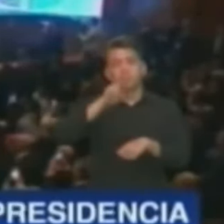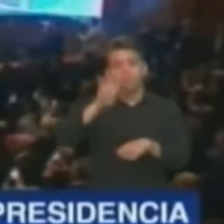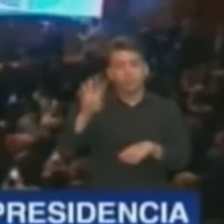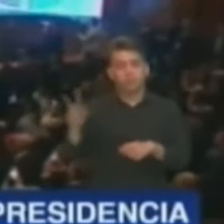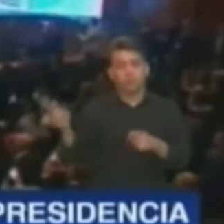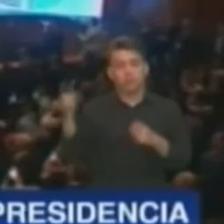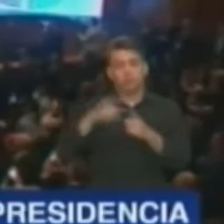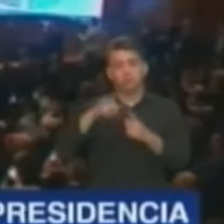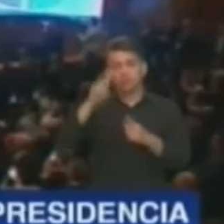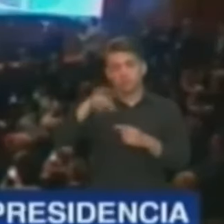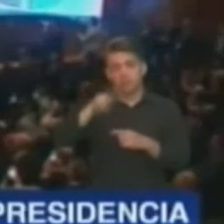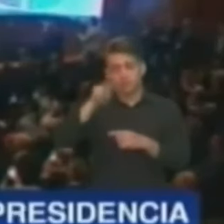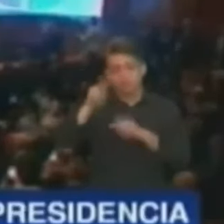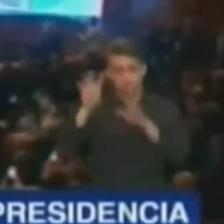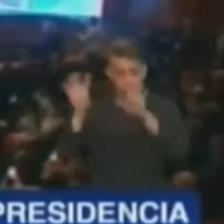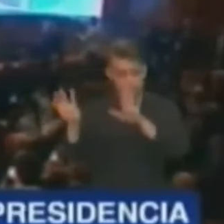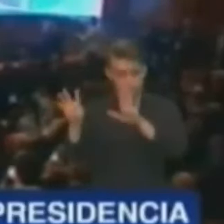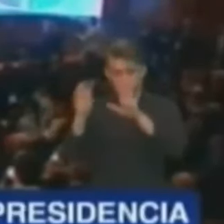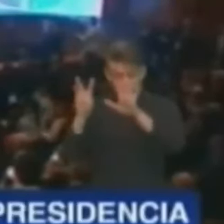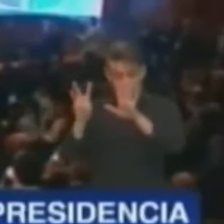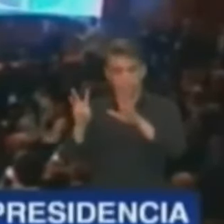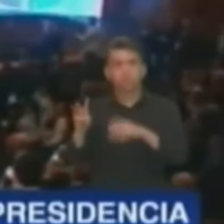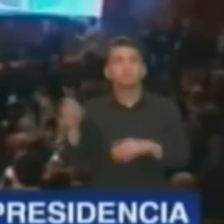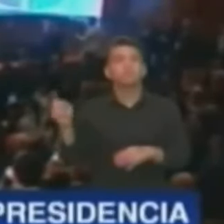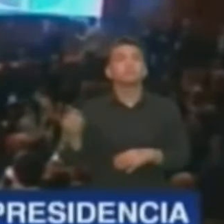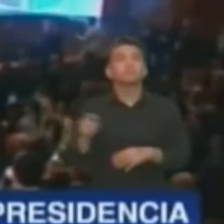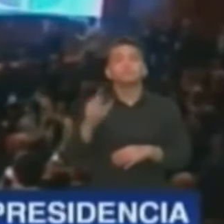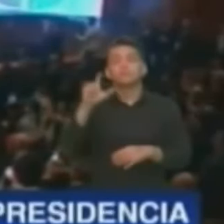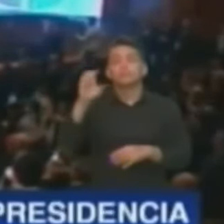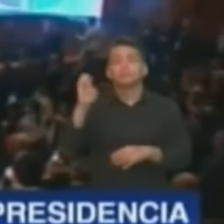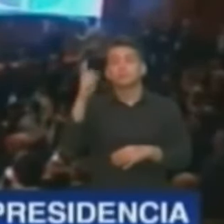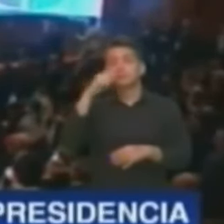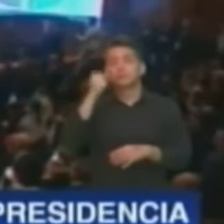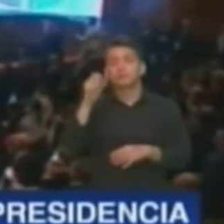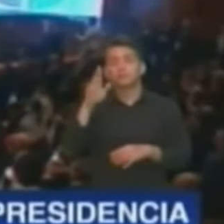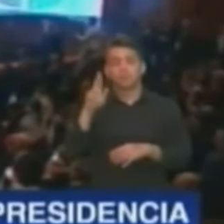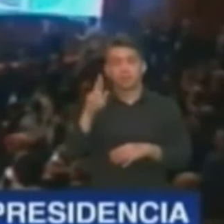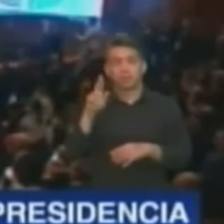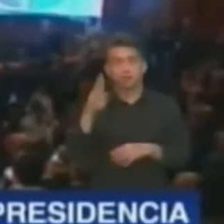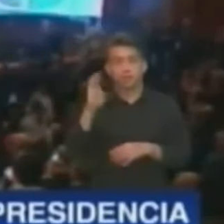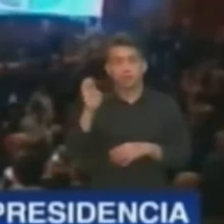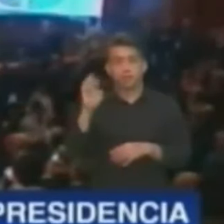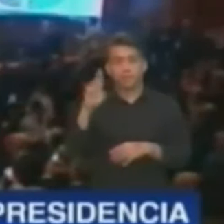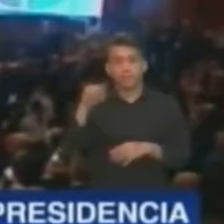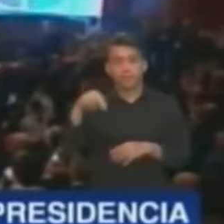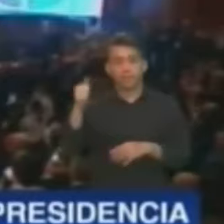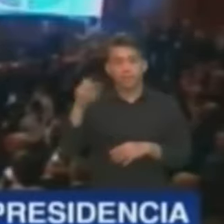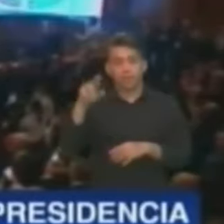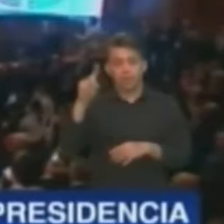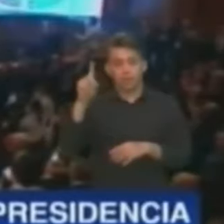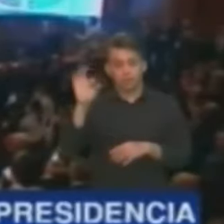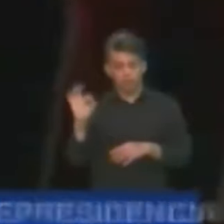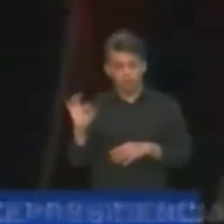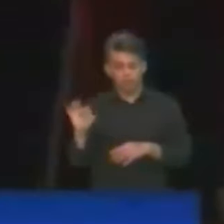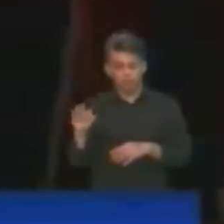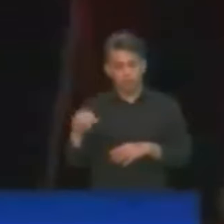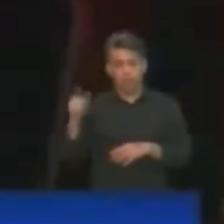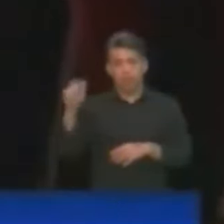2024-2028, ciudadano César Bernardo Arévalo de León y su distinguida esposa.